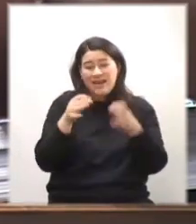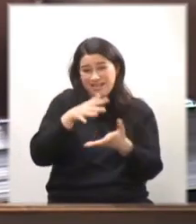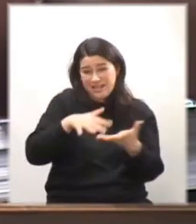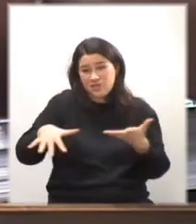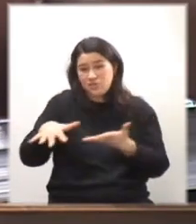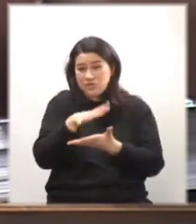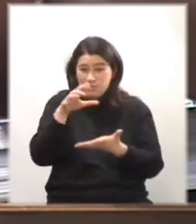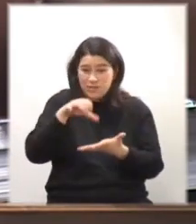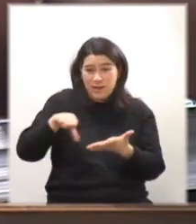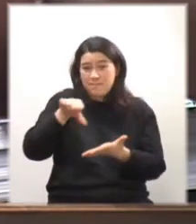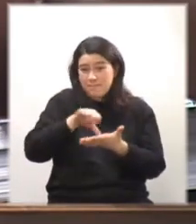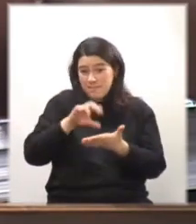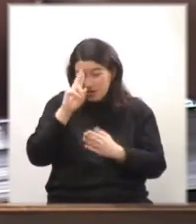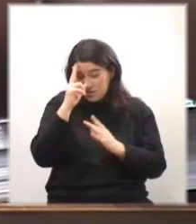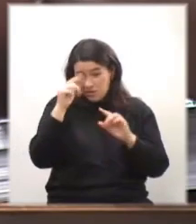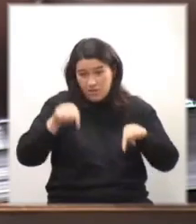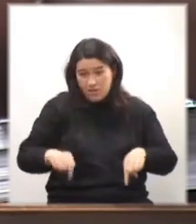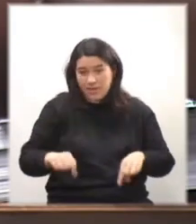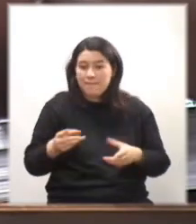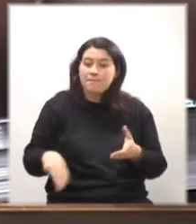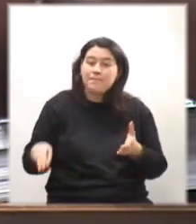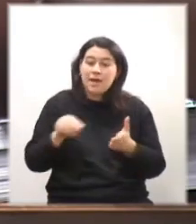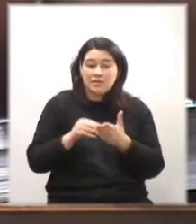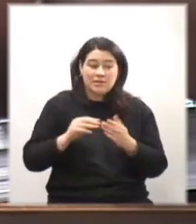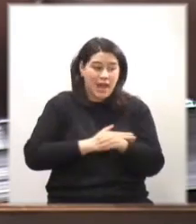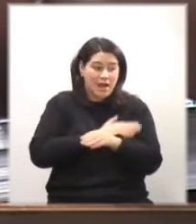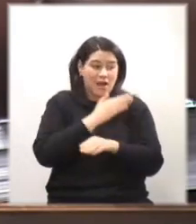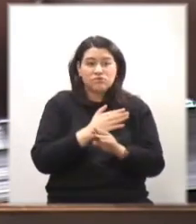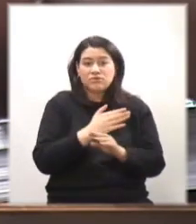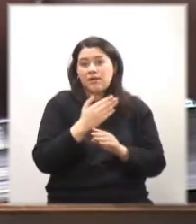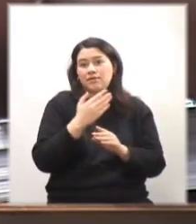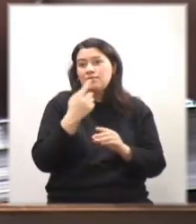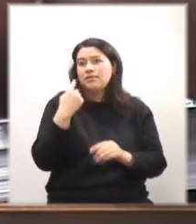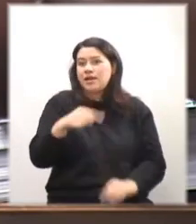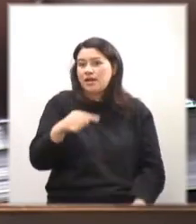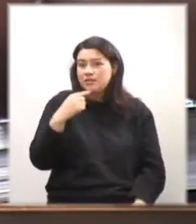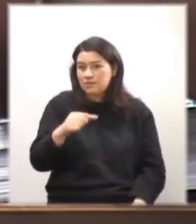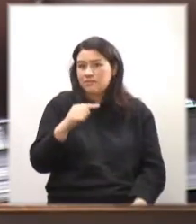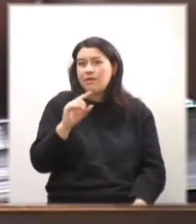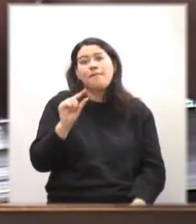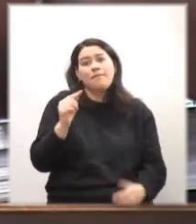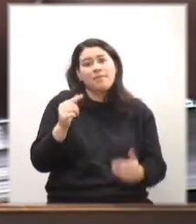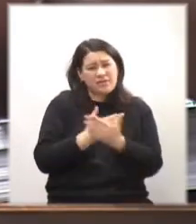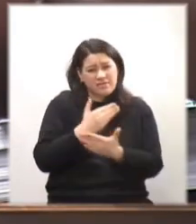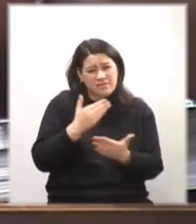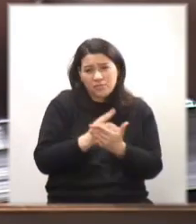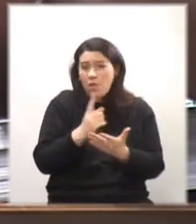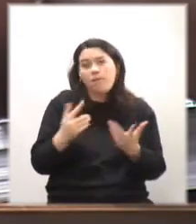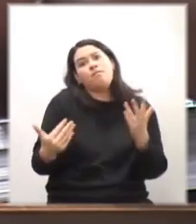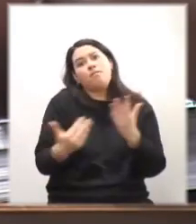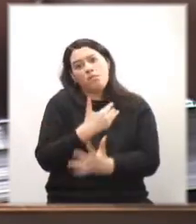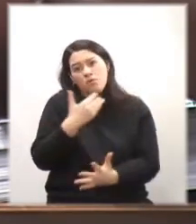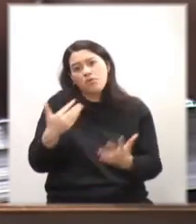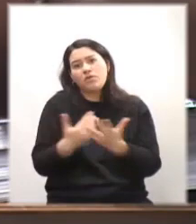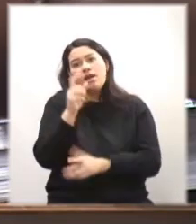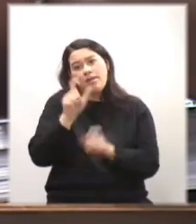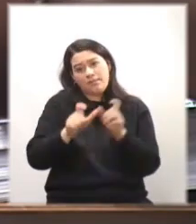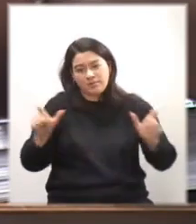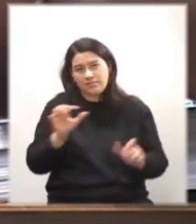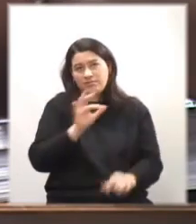que está viviendo el país hoy y la herencia negativa que costará no poco sacrificio a los ciudadanos al